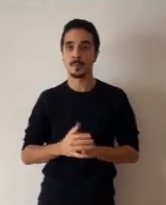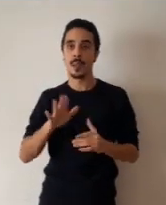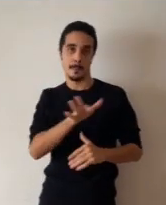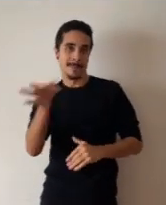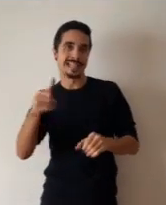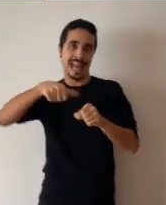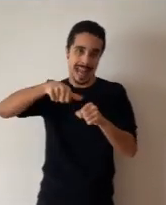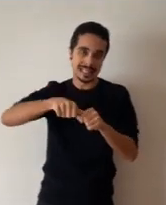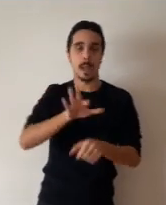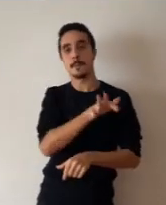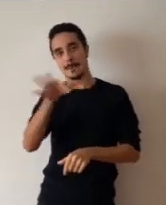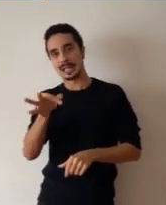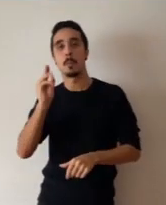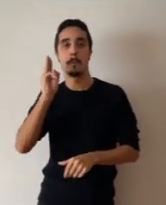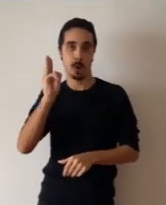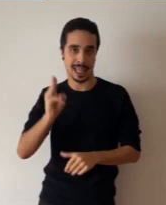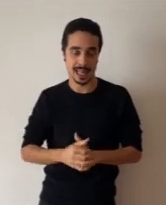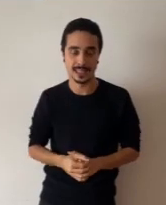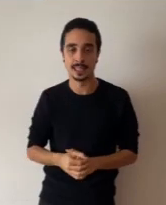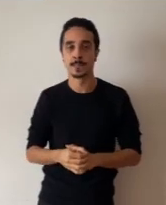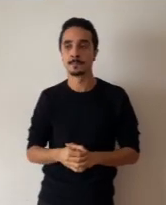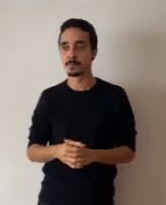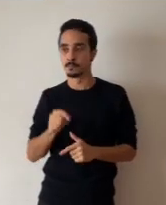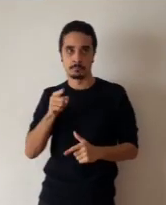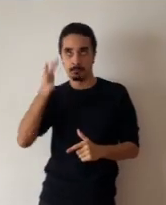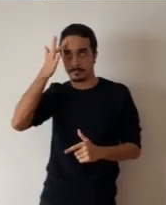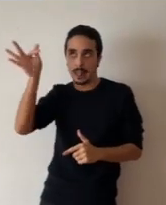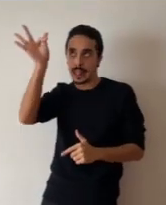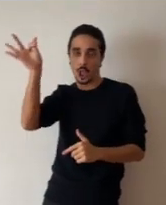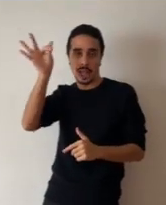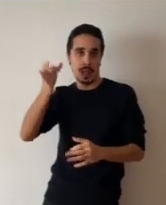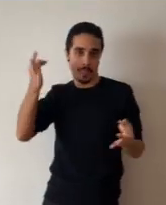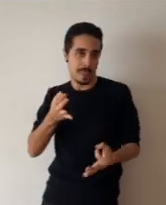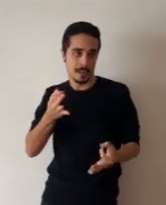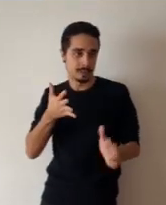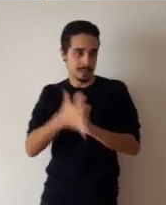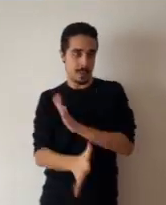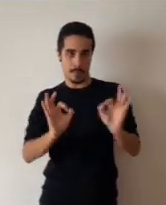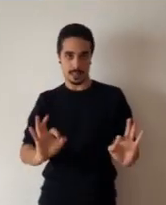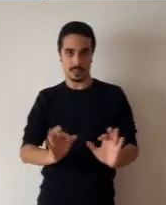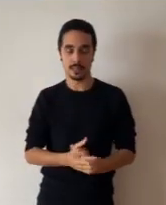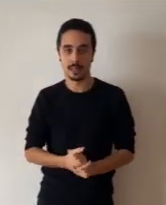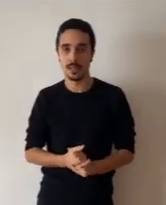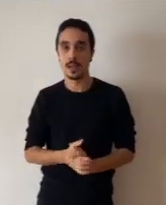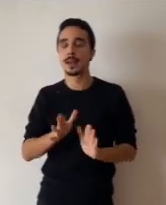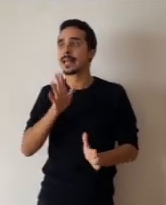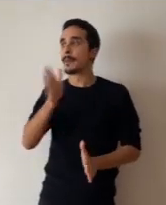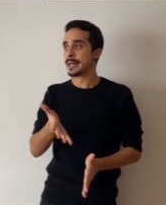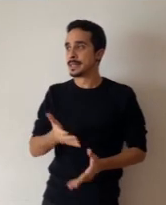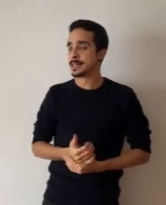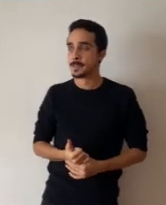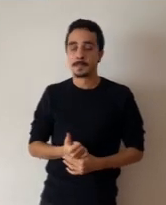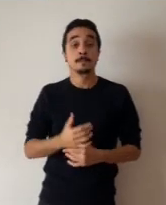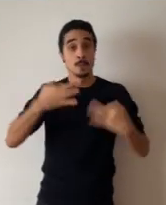carbono y grasa, y comemos proteínas, con lo cual teóricamente eso debería de hacerse siempre, ¿no? ¿Qué